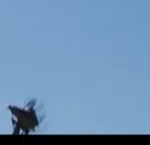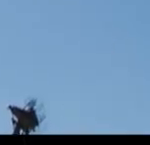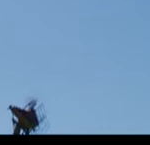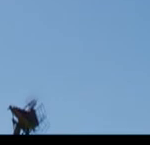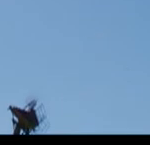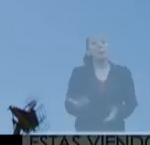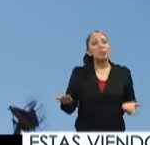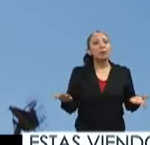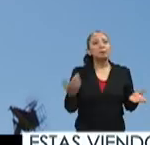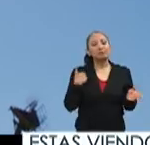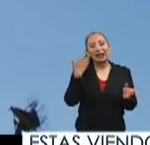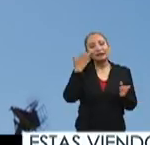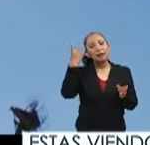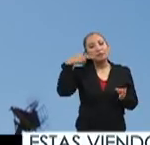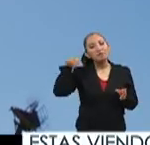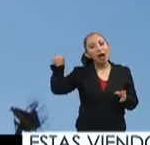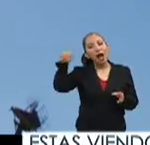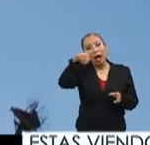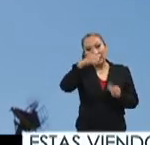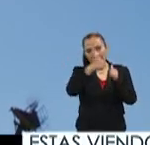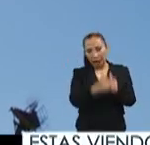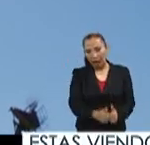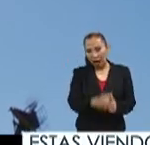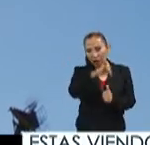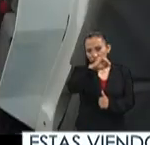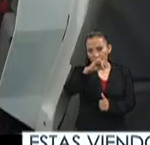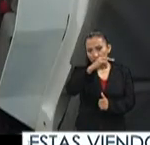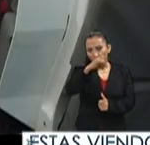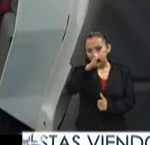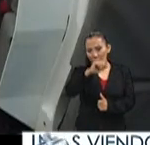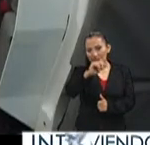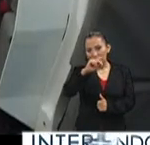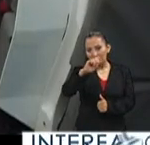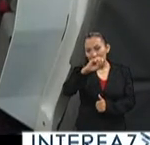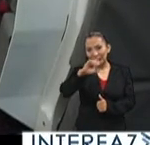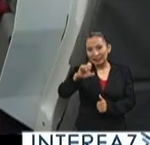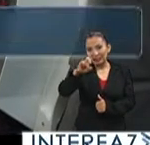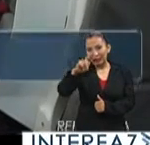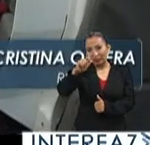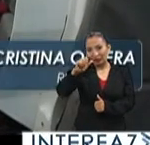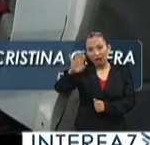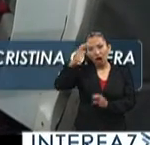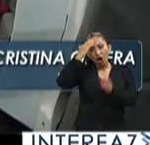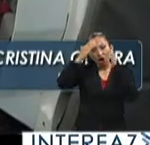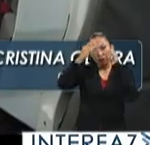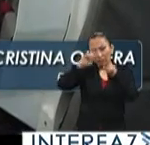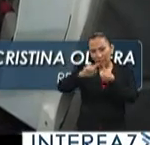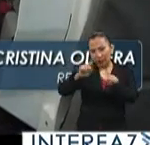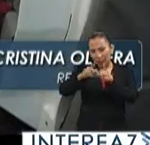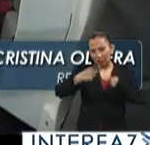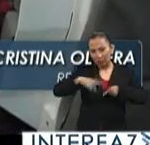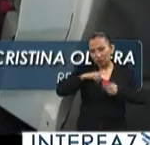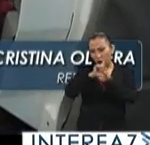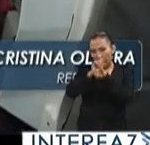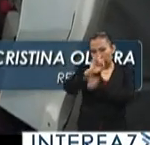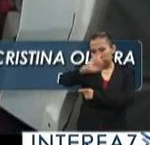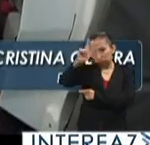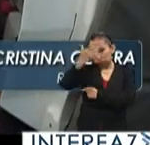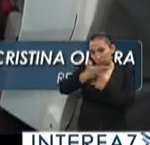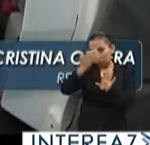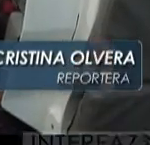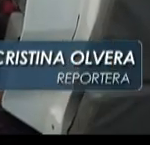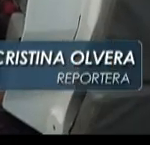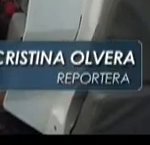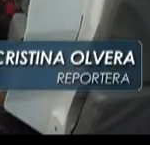Durante este recorrido y estancia en el Johnson Space Center hemos estado conociendo a muchos profesionales muy